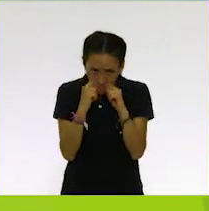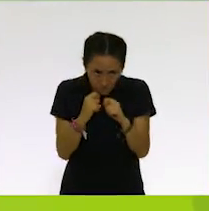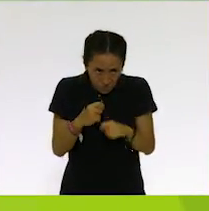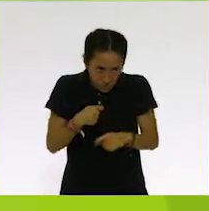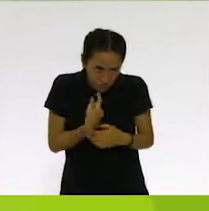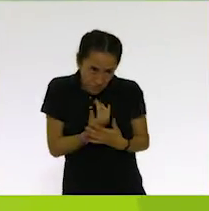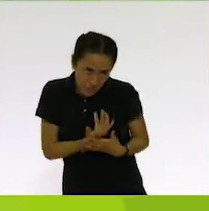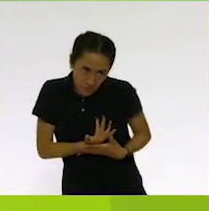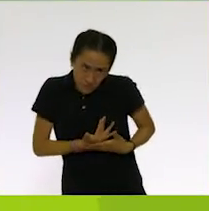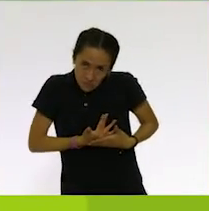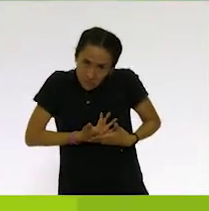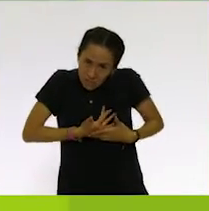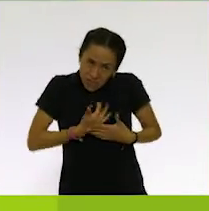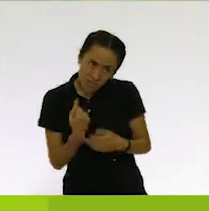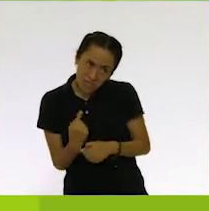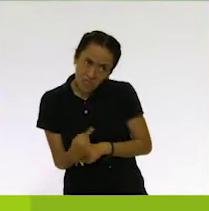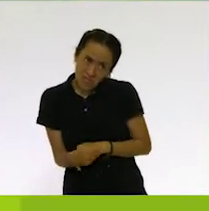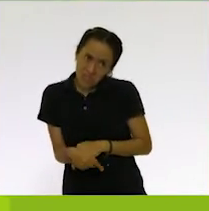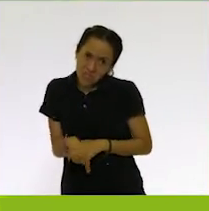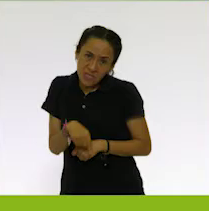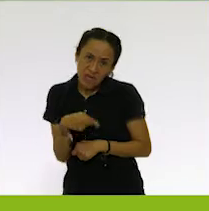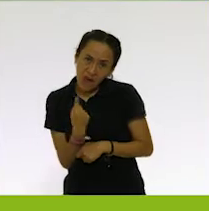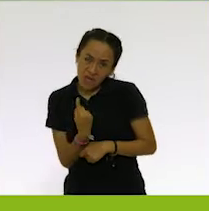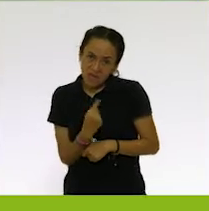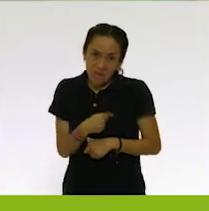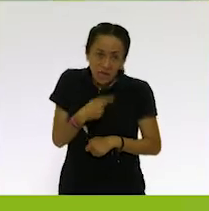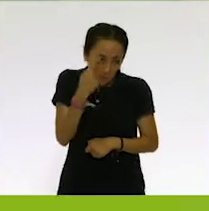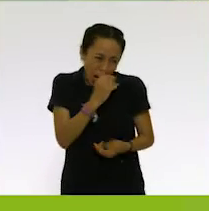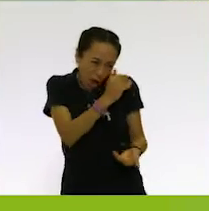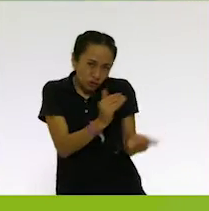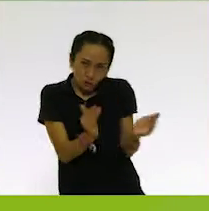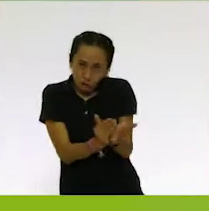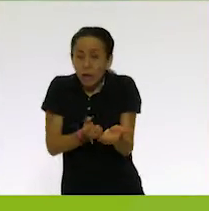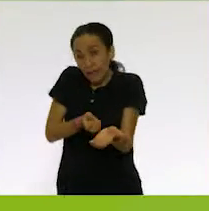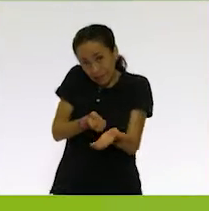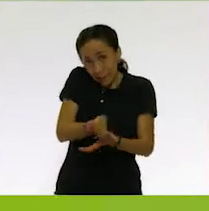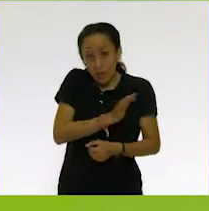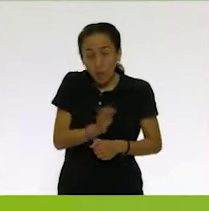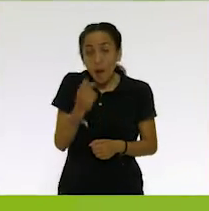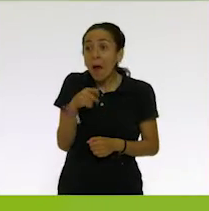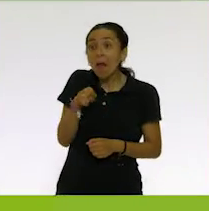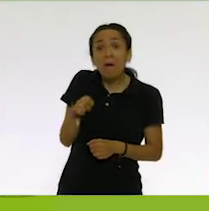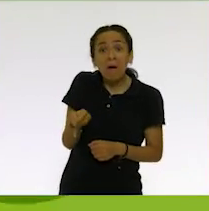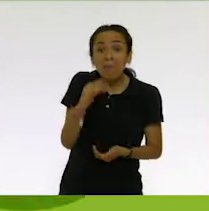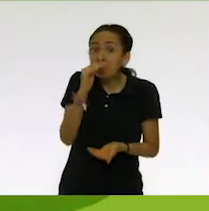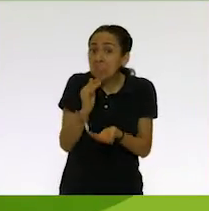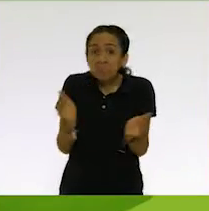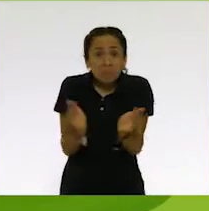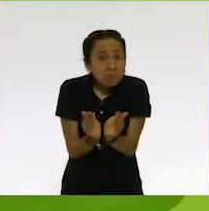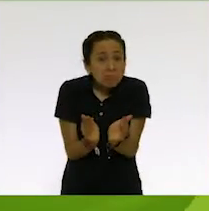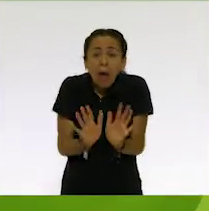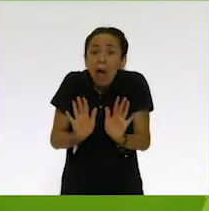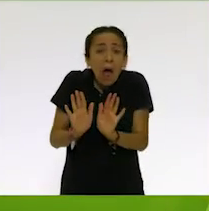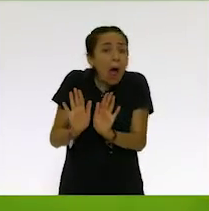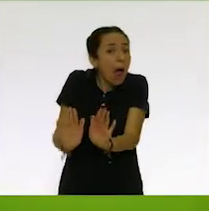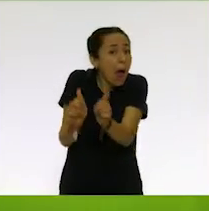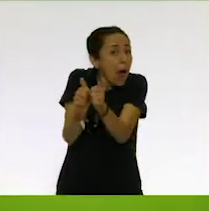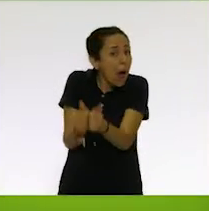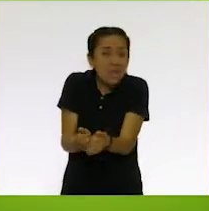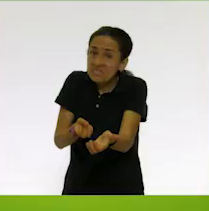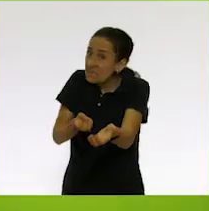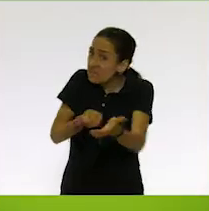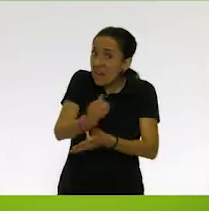saliera pequeña criatura de la cueva. Pero pequeña criatura no salía. El lobo